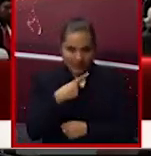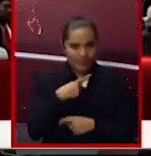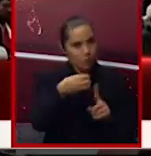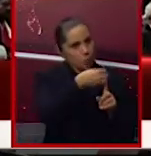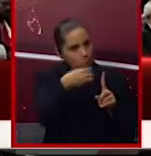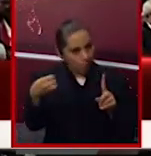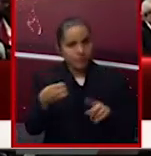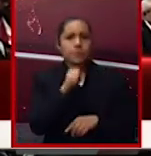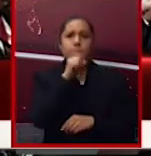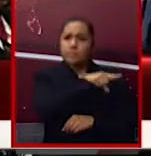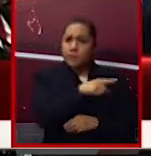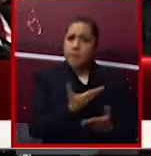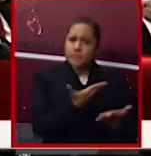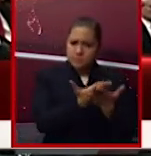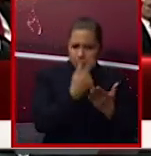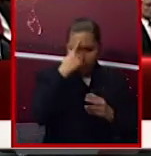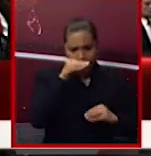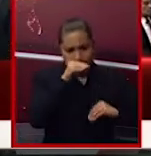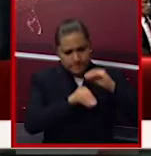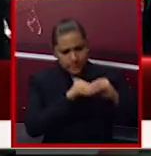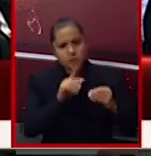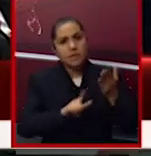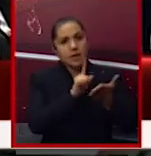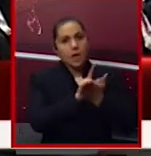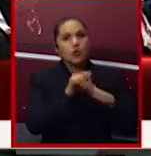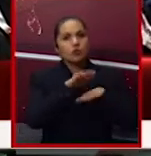para prohibir la violencia política.